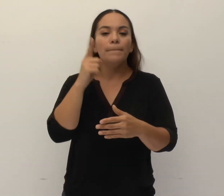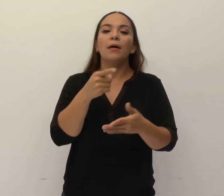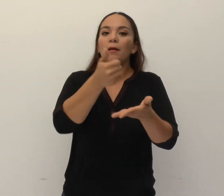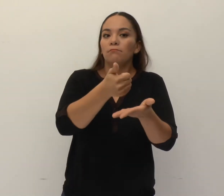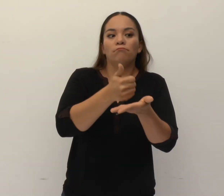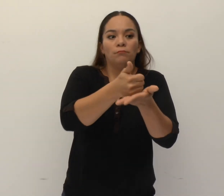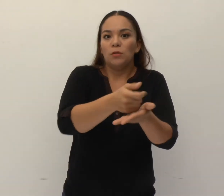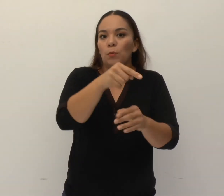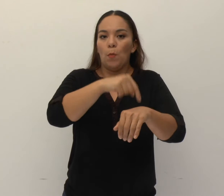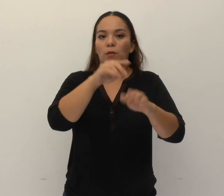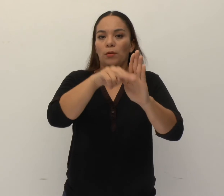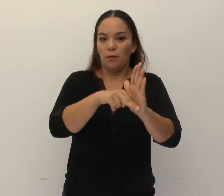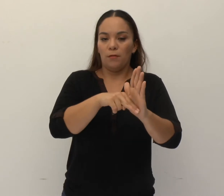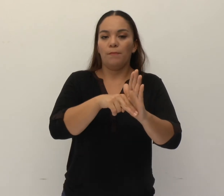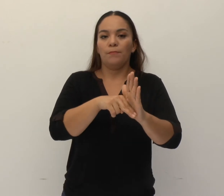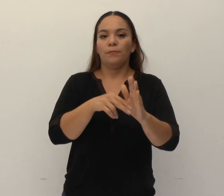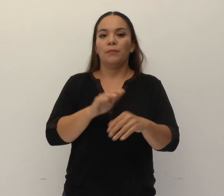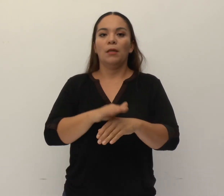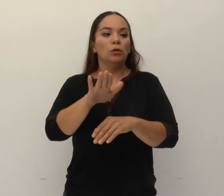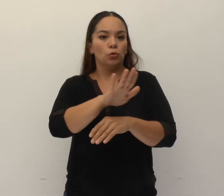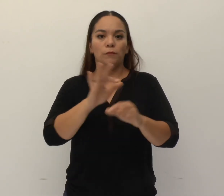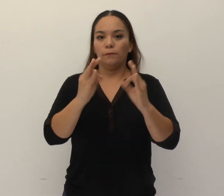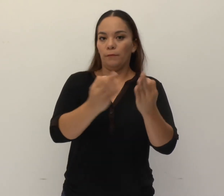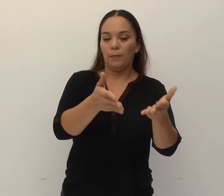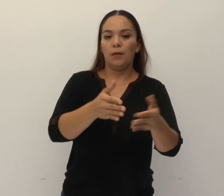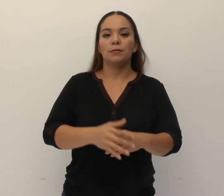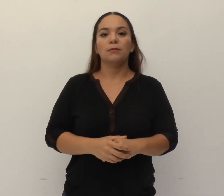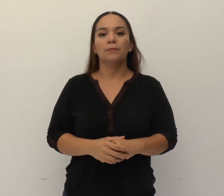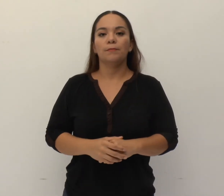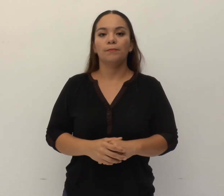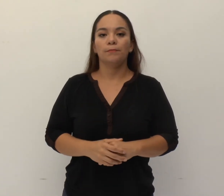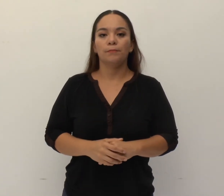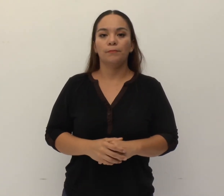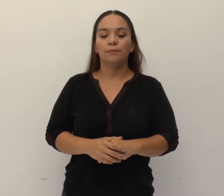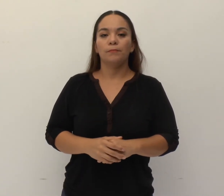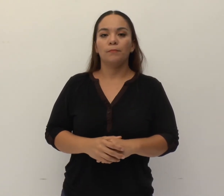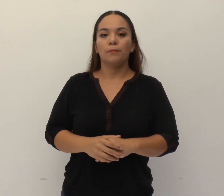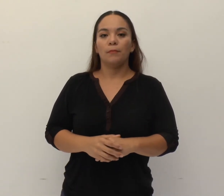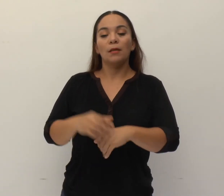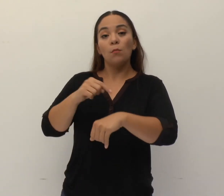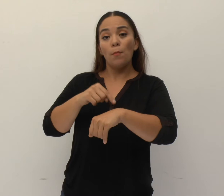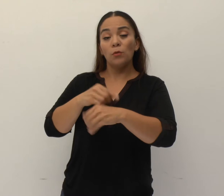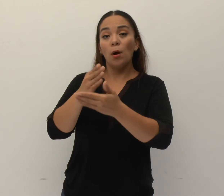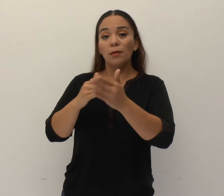assist in burying them and those who are dependent on them. cuando hay un entierro, todo el mundo